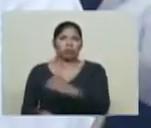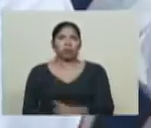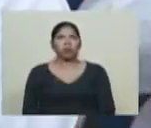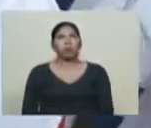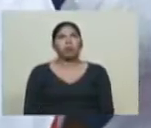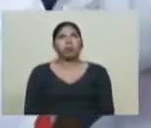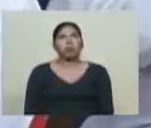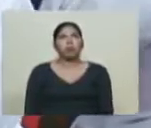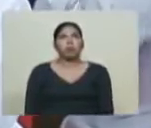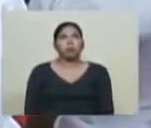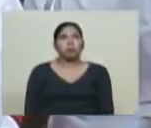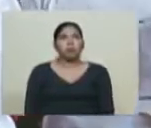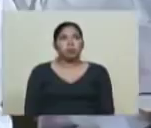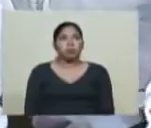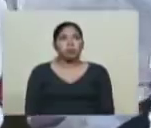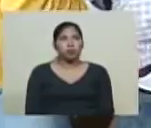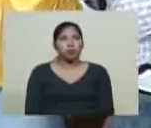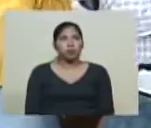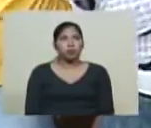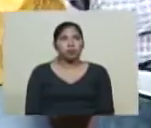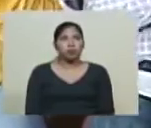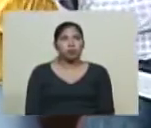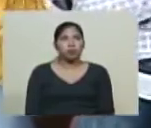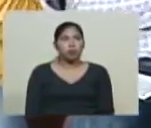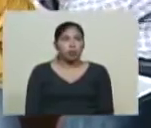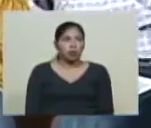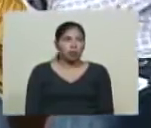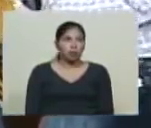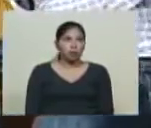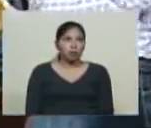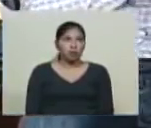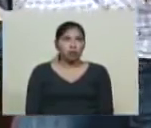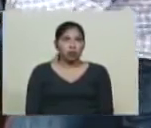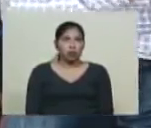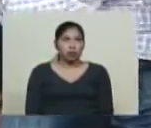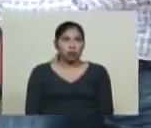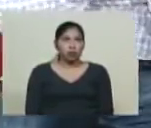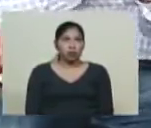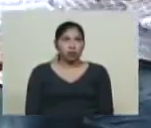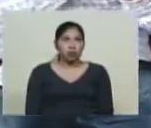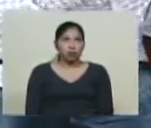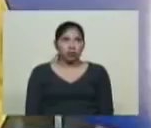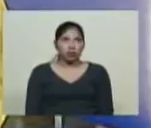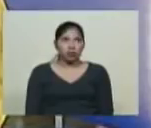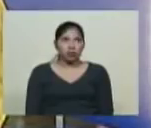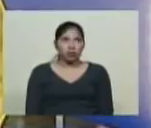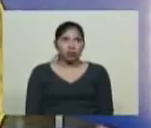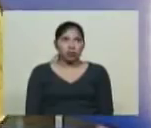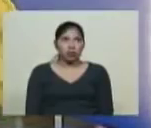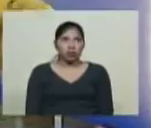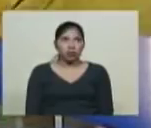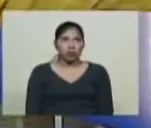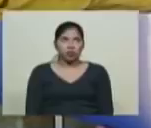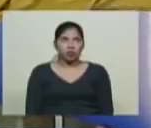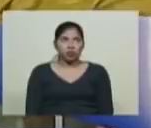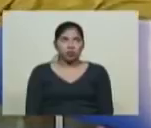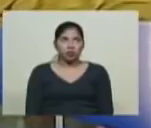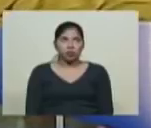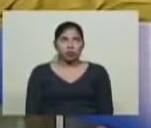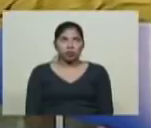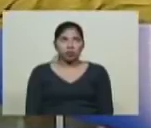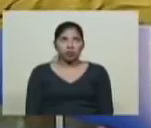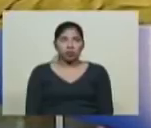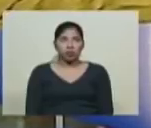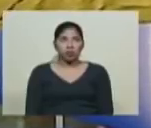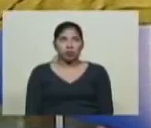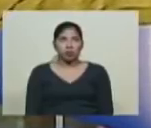Inversión. ¿Dónde se metió el gobernador? Vale, que no lo veo. Míralo aquí, no lo